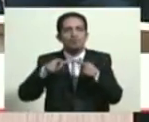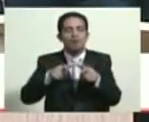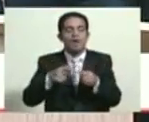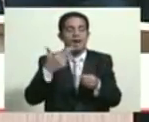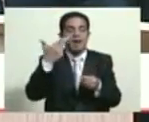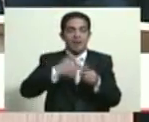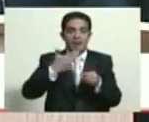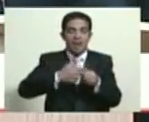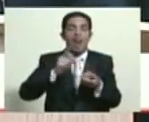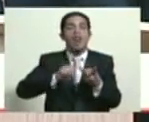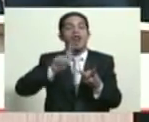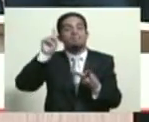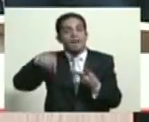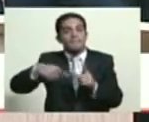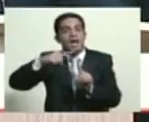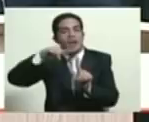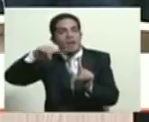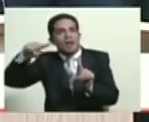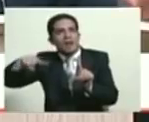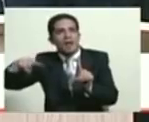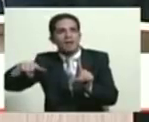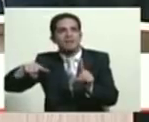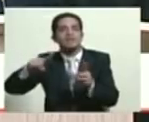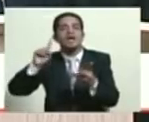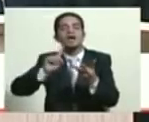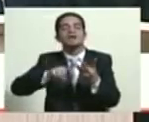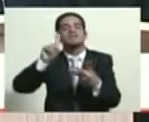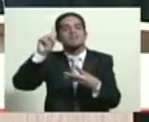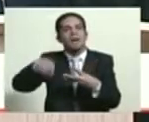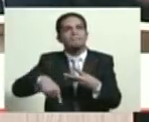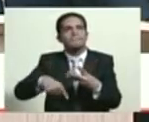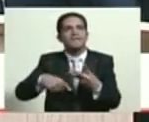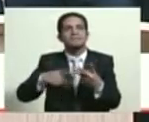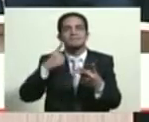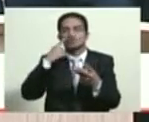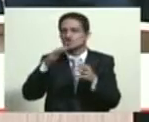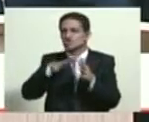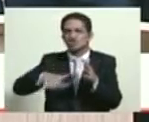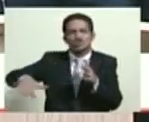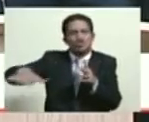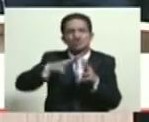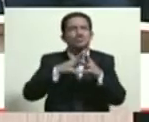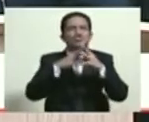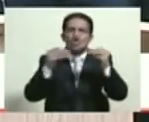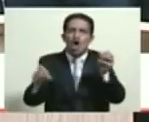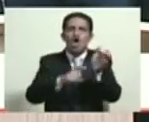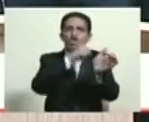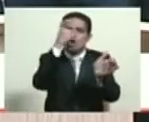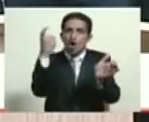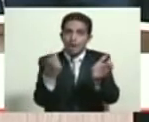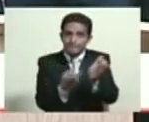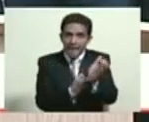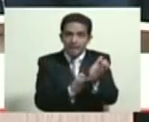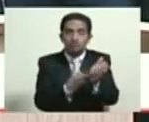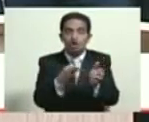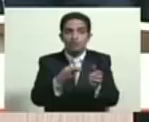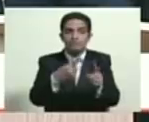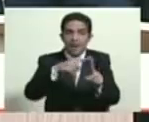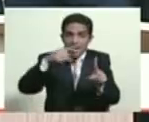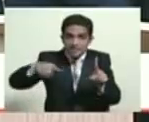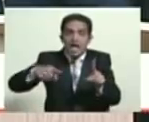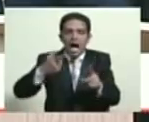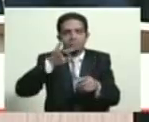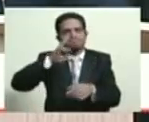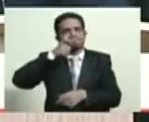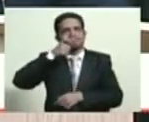centrales hidroeléctricas a nuestras centrales termoeléctricas hasta la última subestación eléctrica.